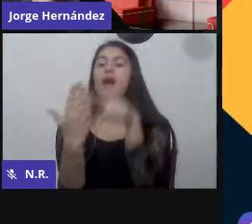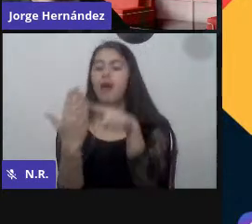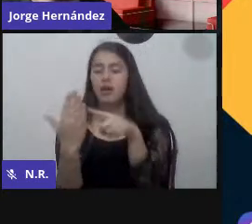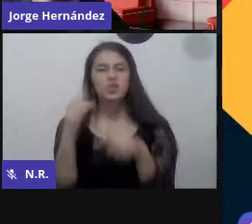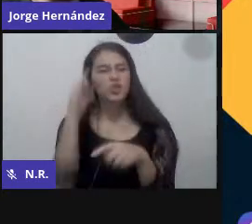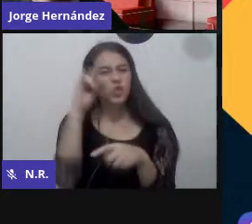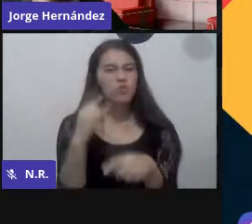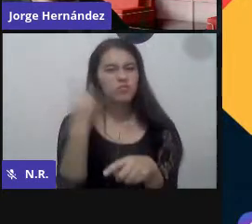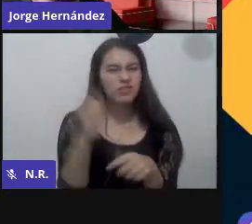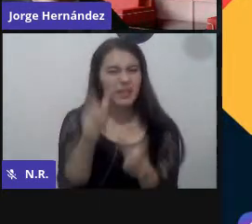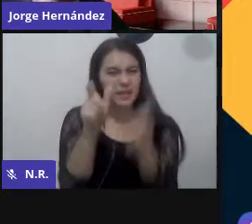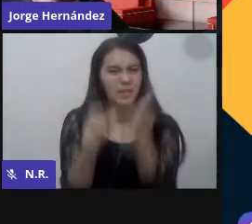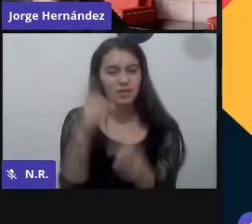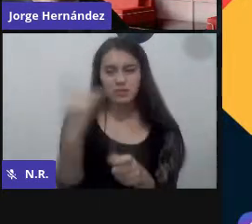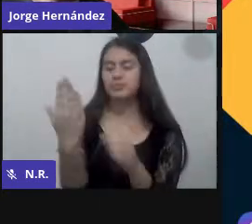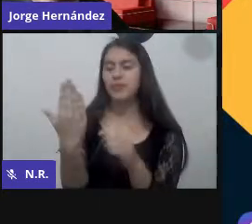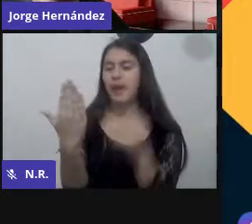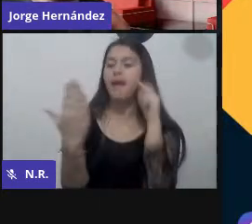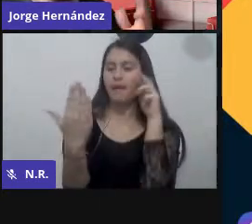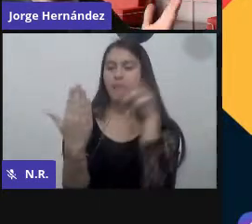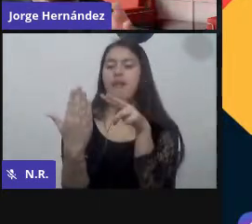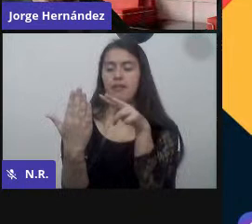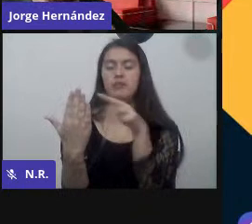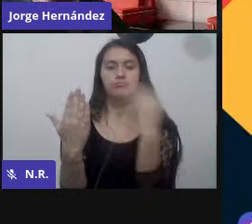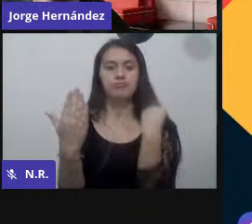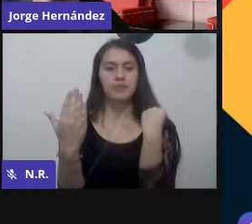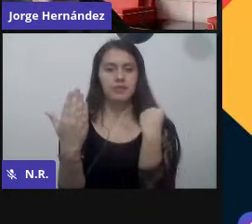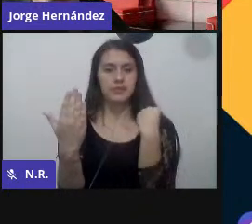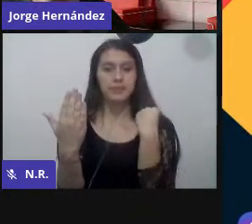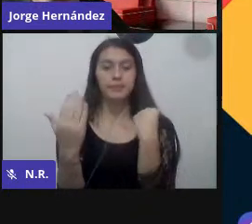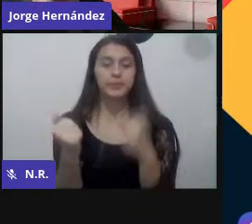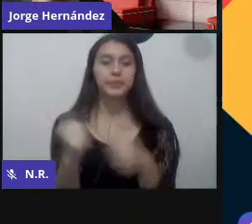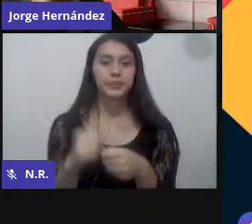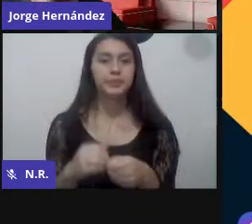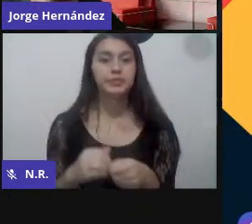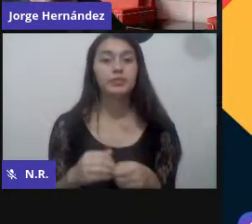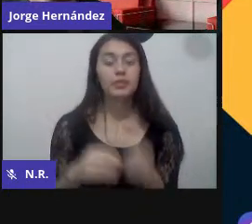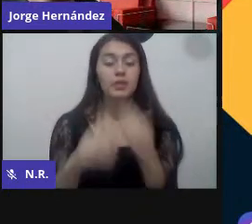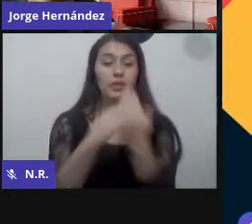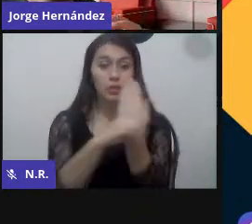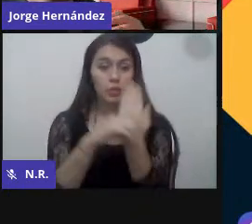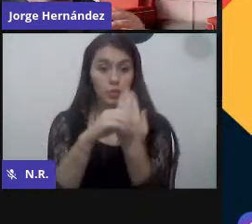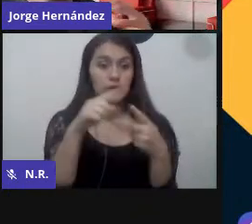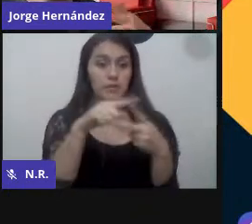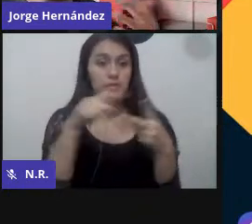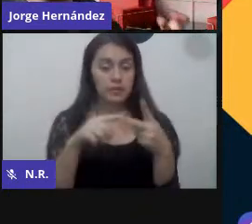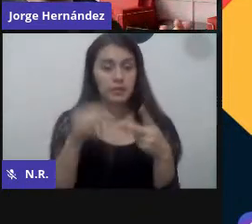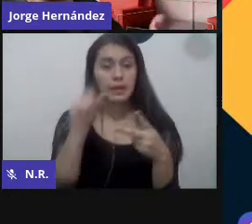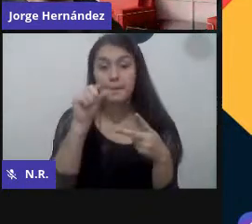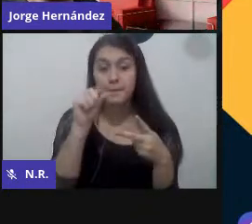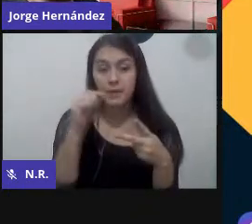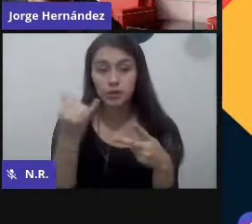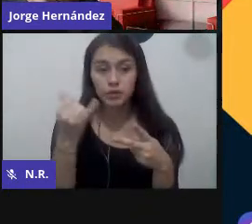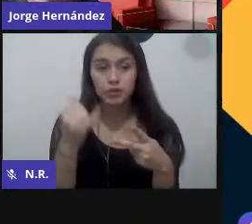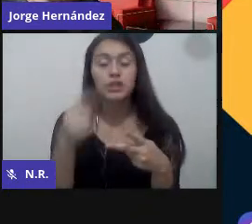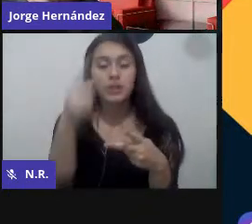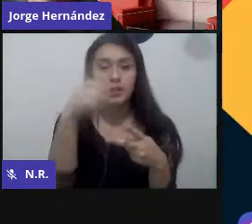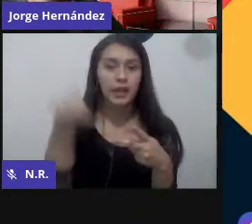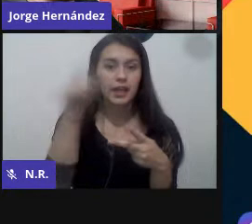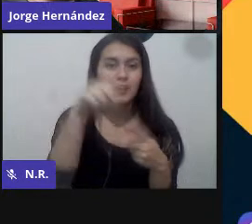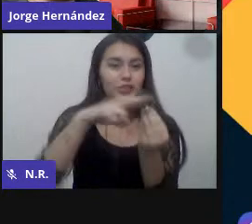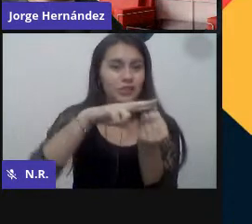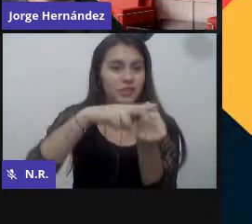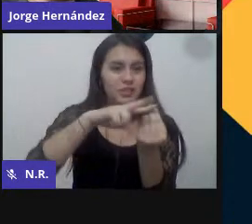interactuando con sus usuarios. Tanto lo que es Twitter y Instagram, y estas son herramientas que van